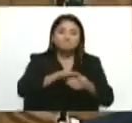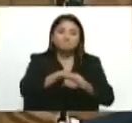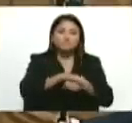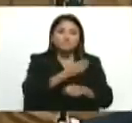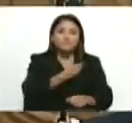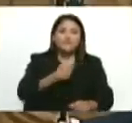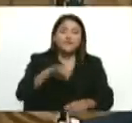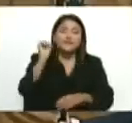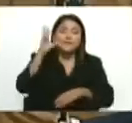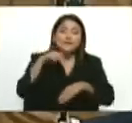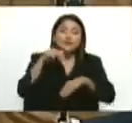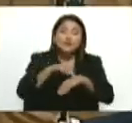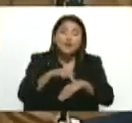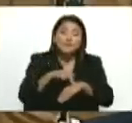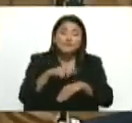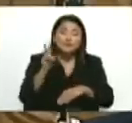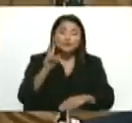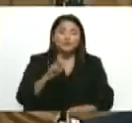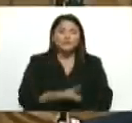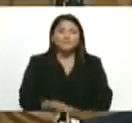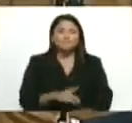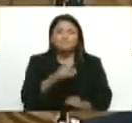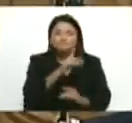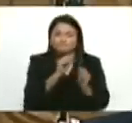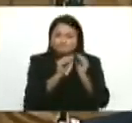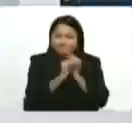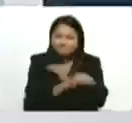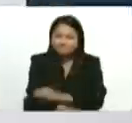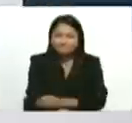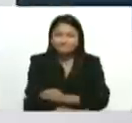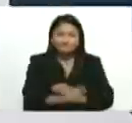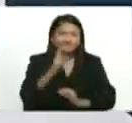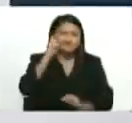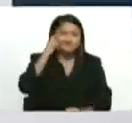de Venezuela. Pero miren cómo... Es un ejercicio